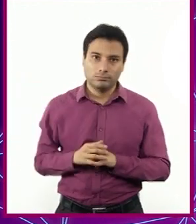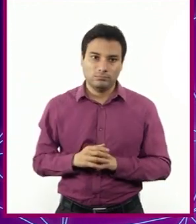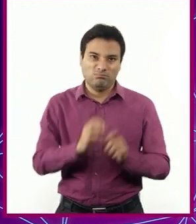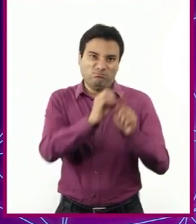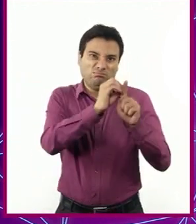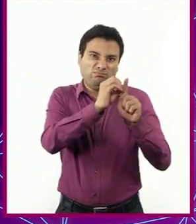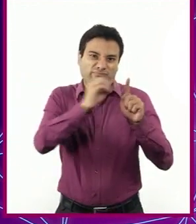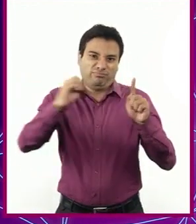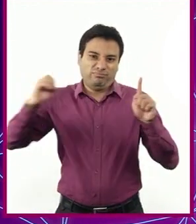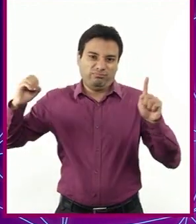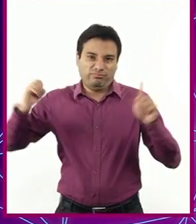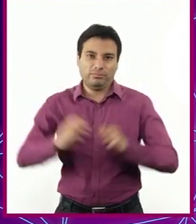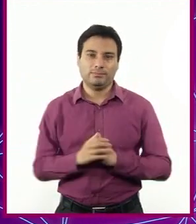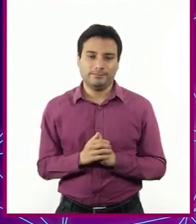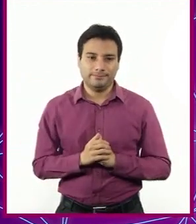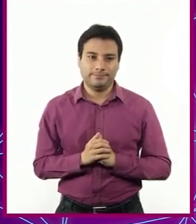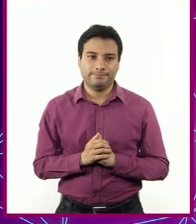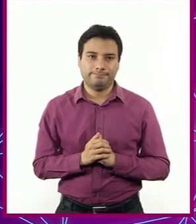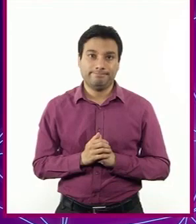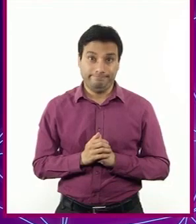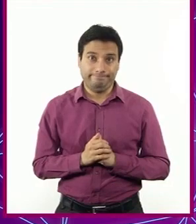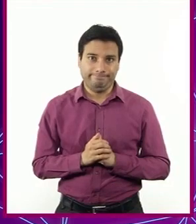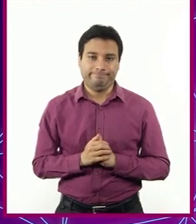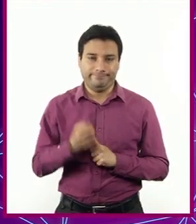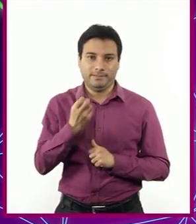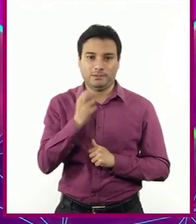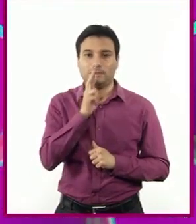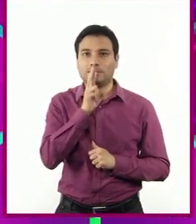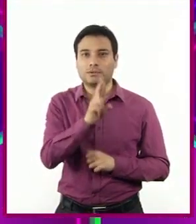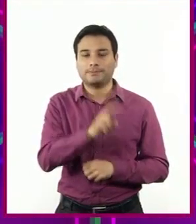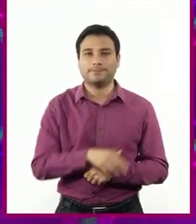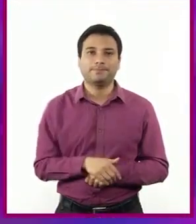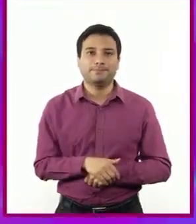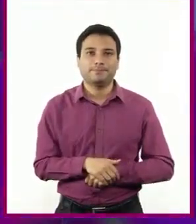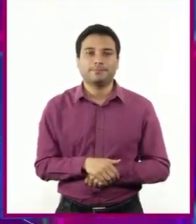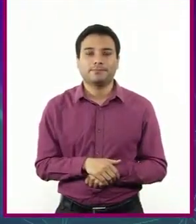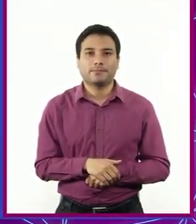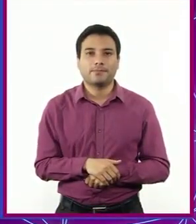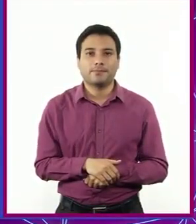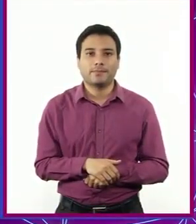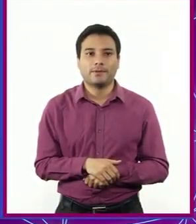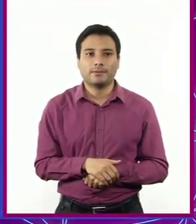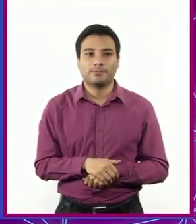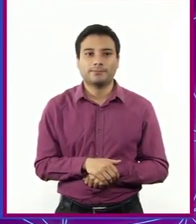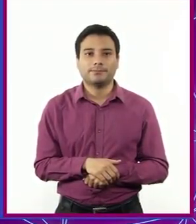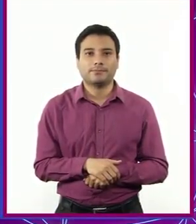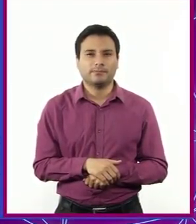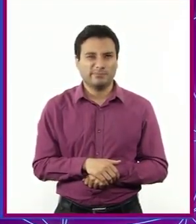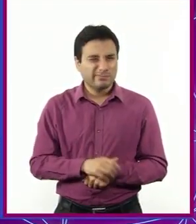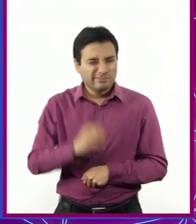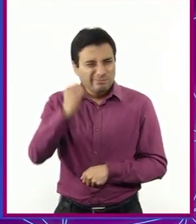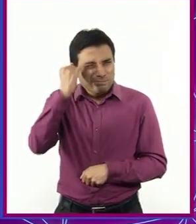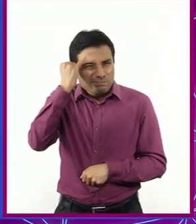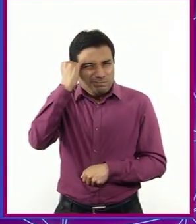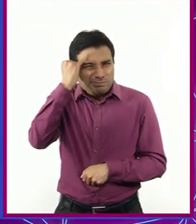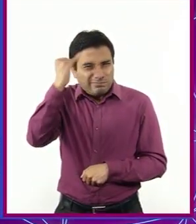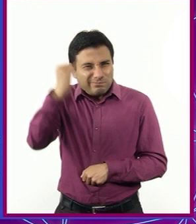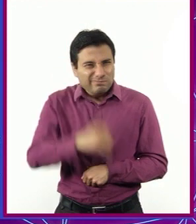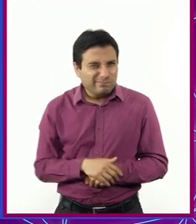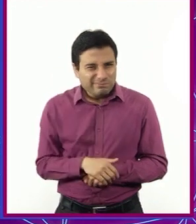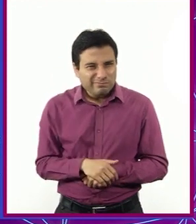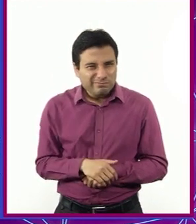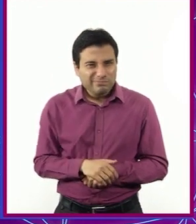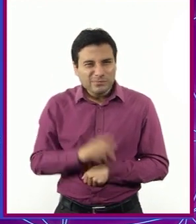como resultado la 1000 cuatrillonésima parte del kilogramo. ¿Se pueden imaginar la masa de un